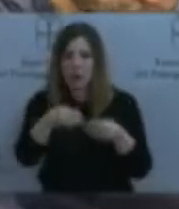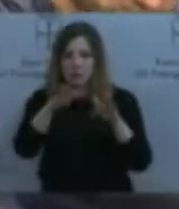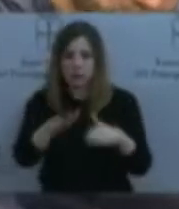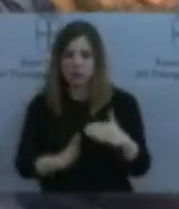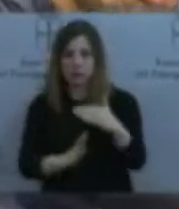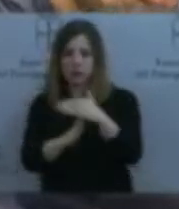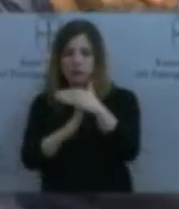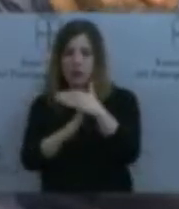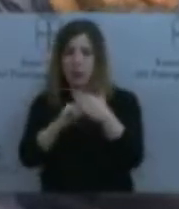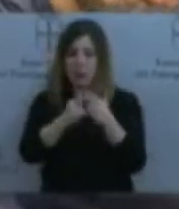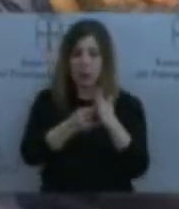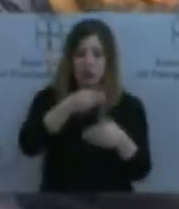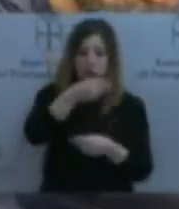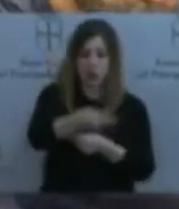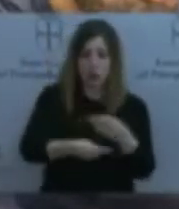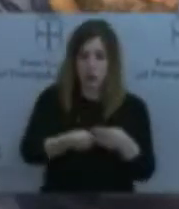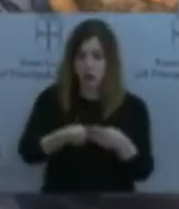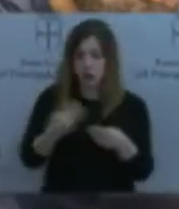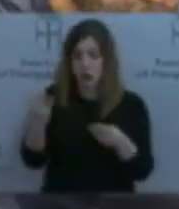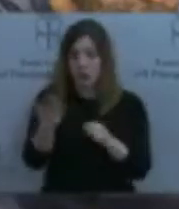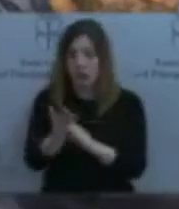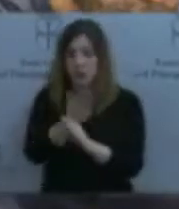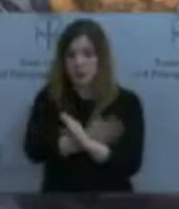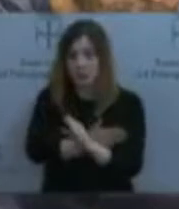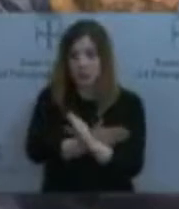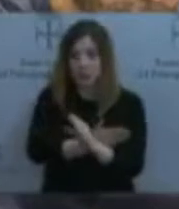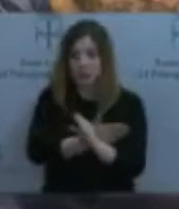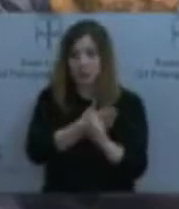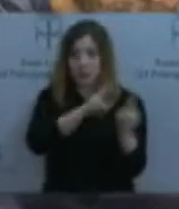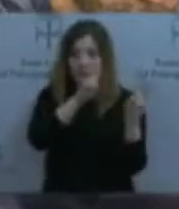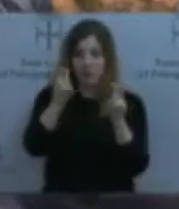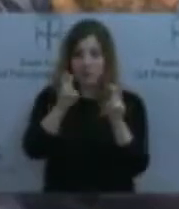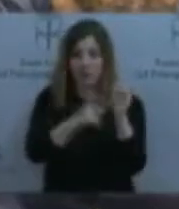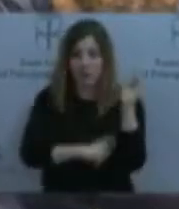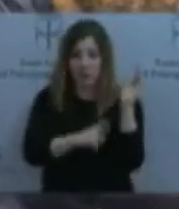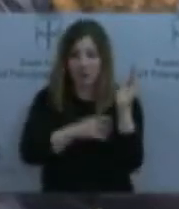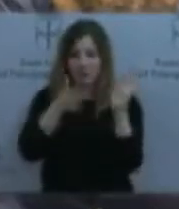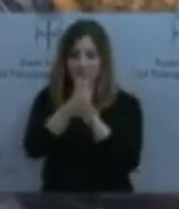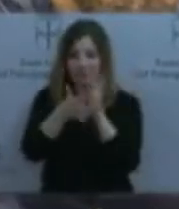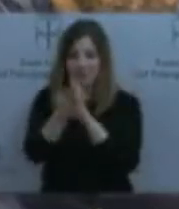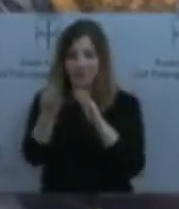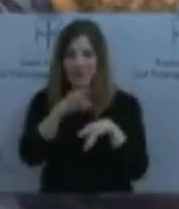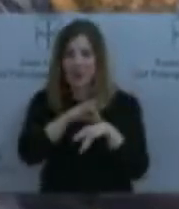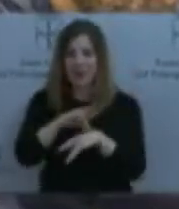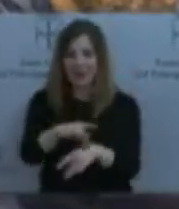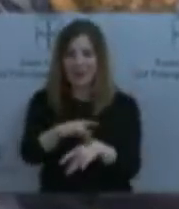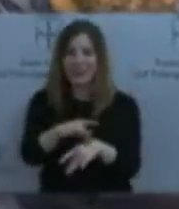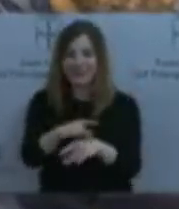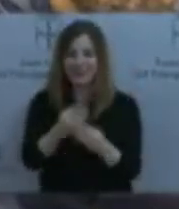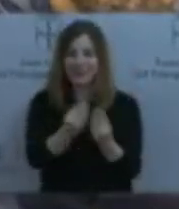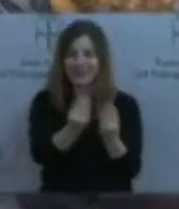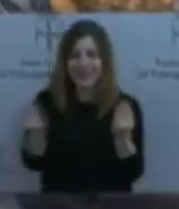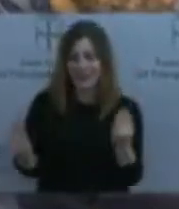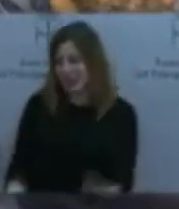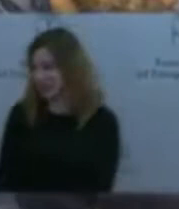aclara la cuestión arqueológica que debería guiar la intervención en el yacimiento y no hacerse a posteriori? Se lo trasladé a la directora general